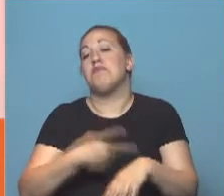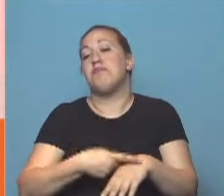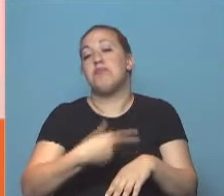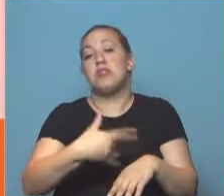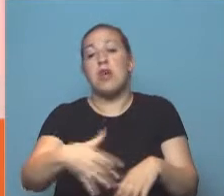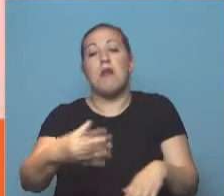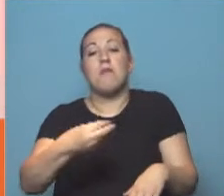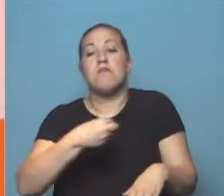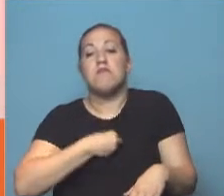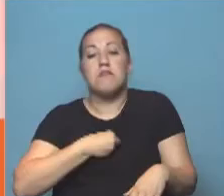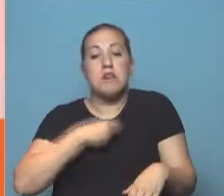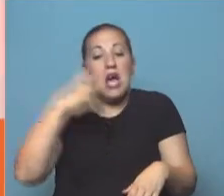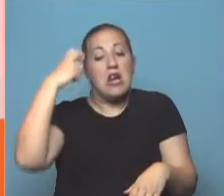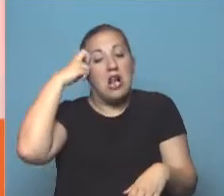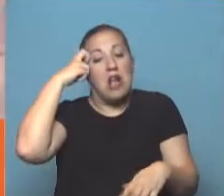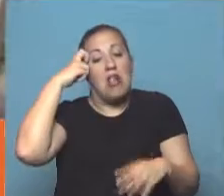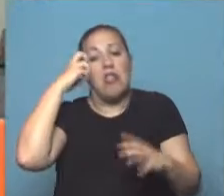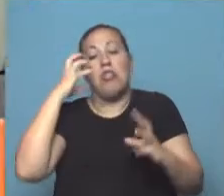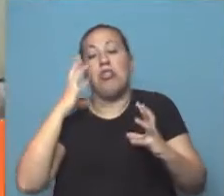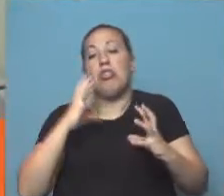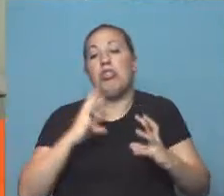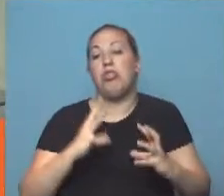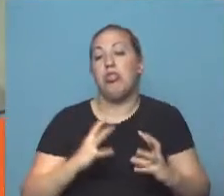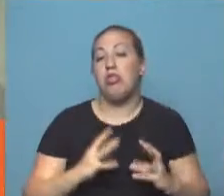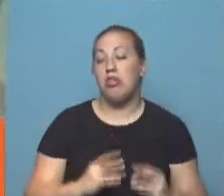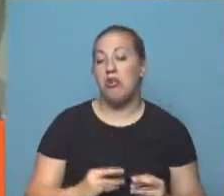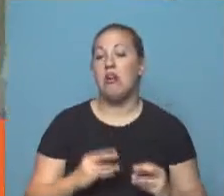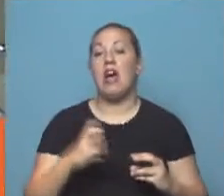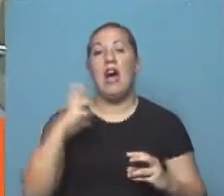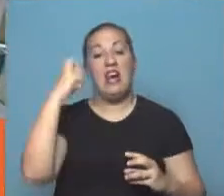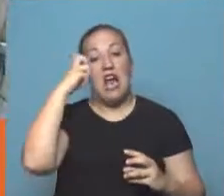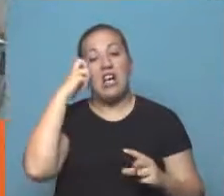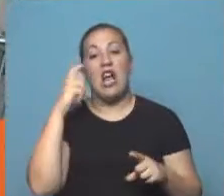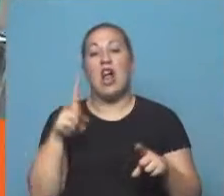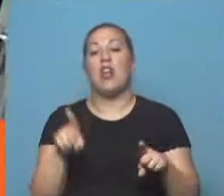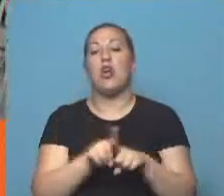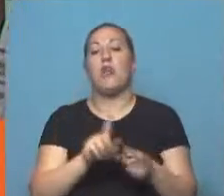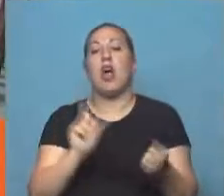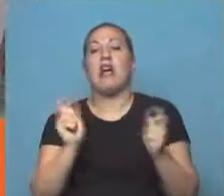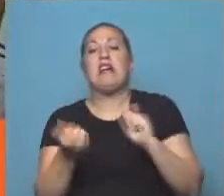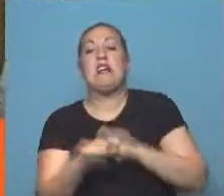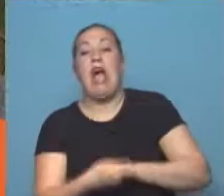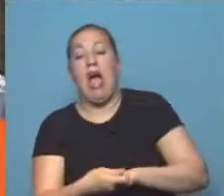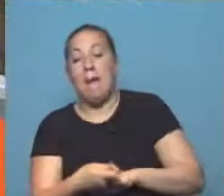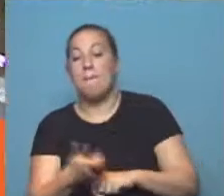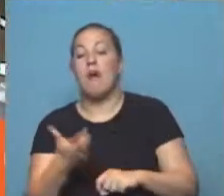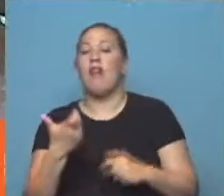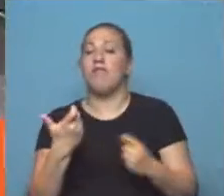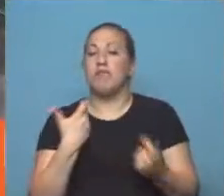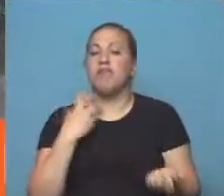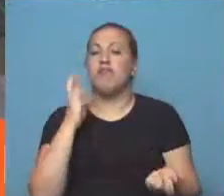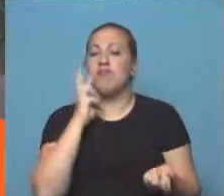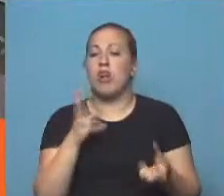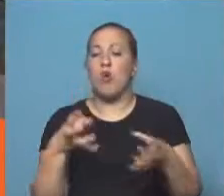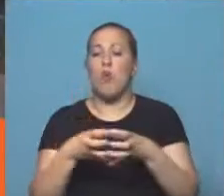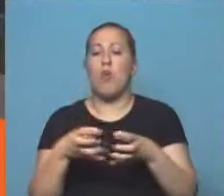pasión, esa mística en el radicalismo se fue apagando, con el tiempo la línea política del radicalismo se fue derechizando, y nos empezamos a encontrar que éramos un